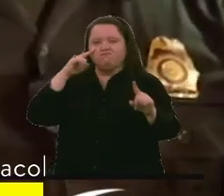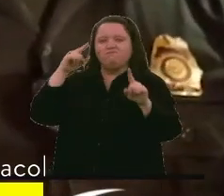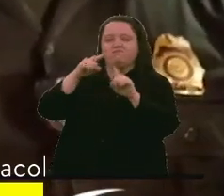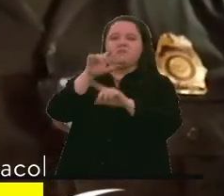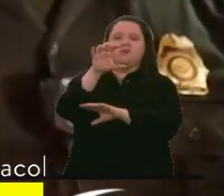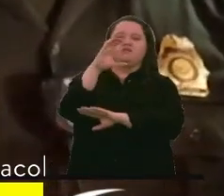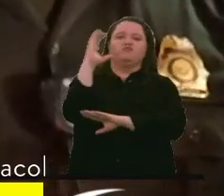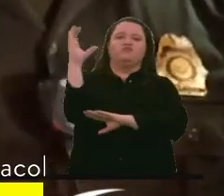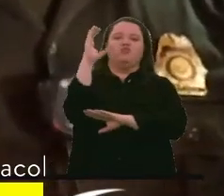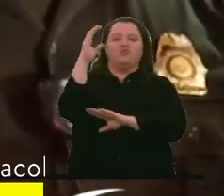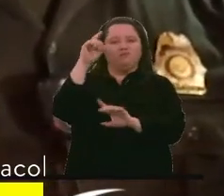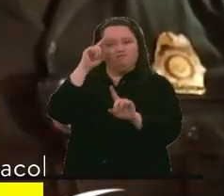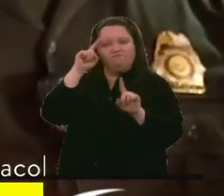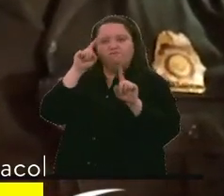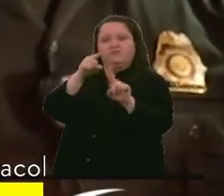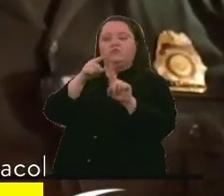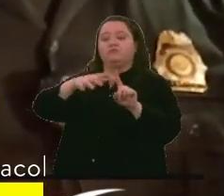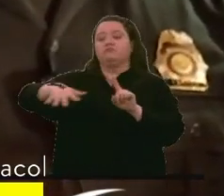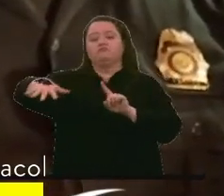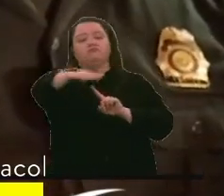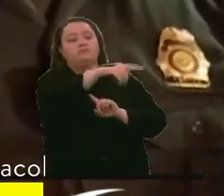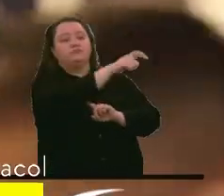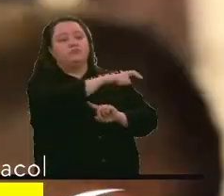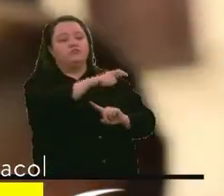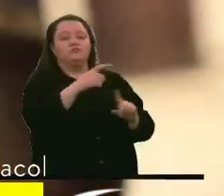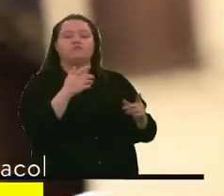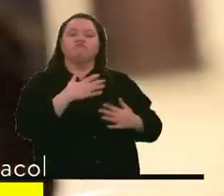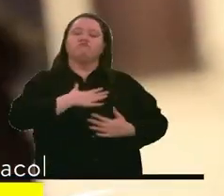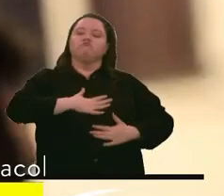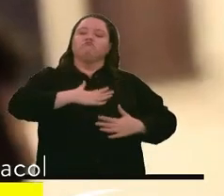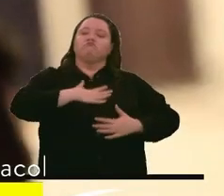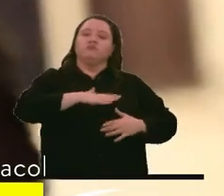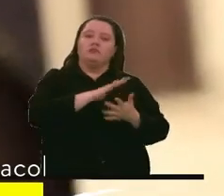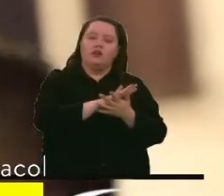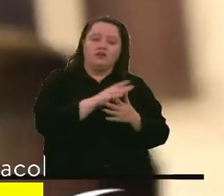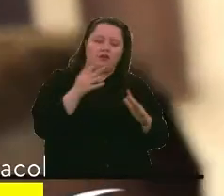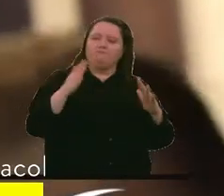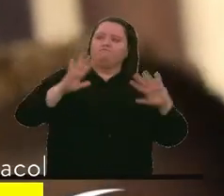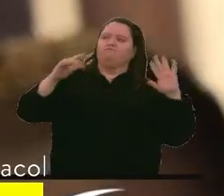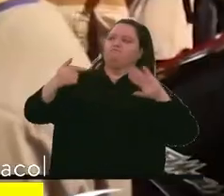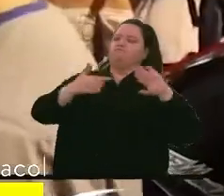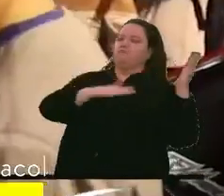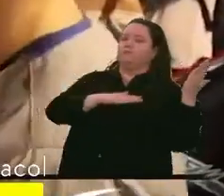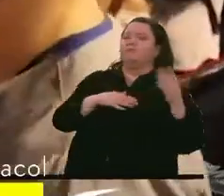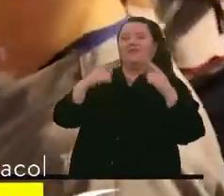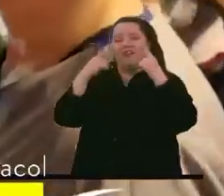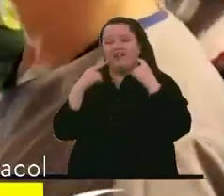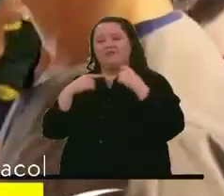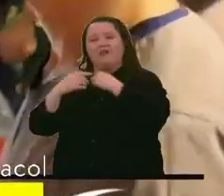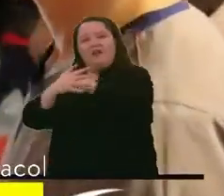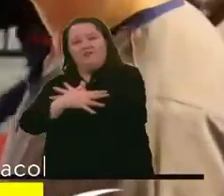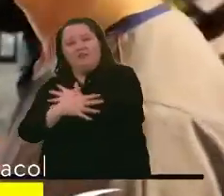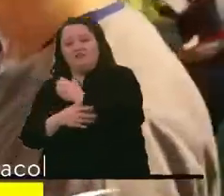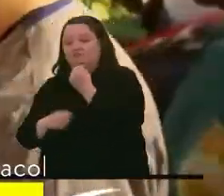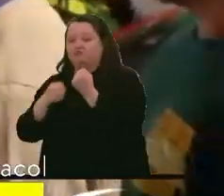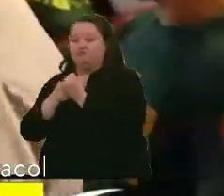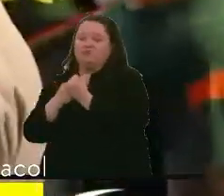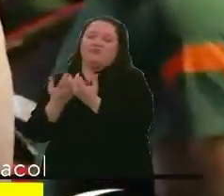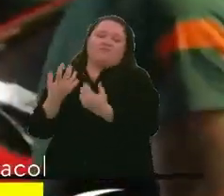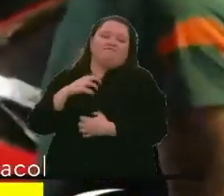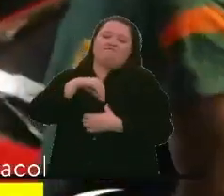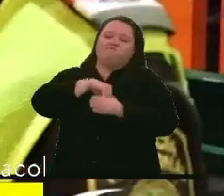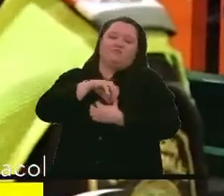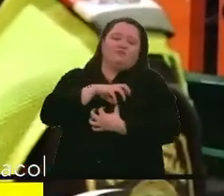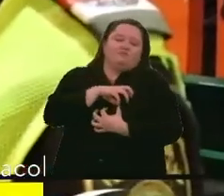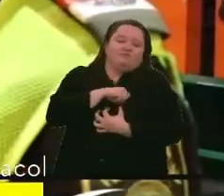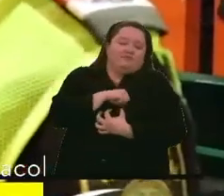país, por la tranquilidad de los neivanos. Lágrimas, abrazos y mensajes de fortaleza no fueron suficientes para contener el dolor que